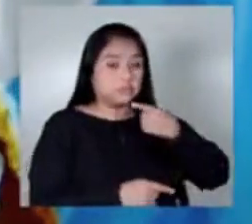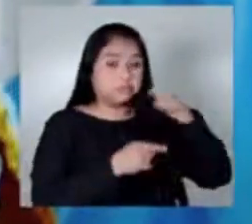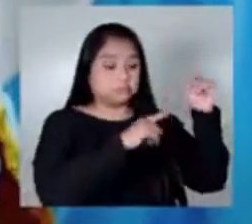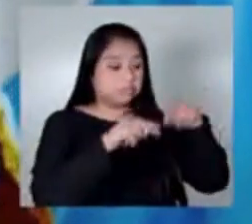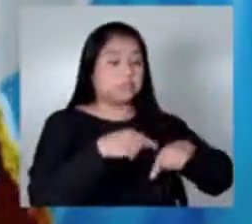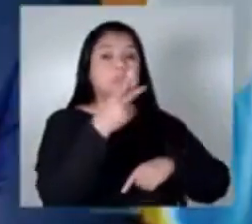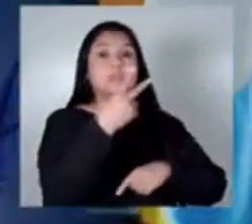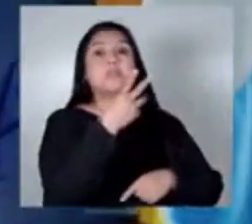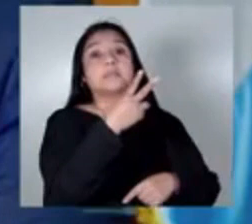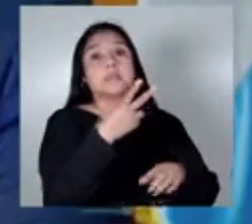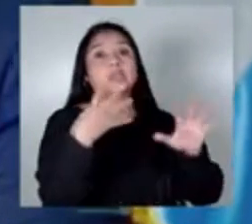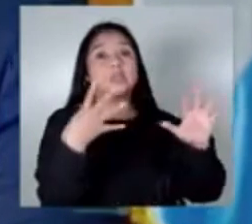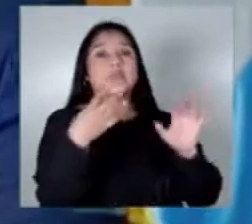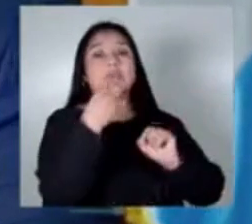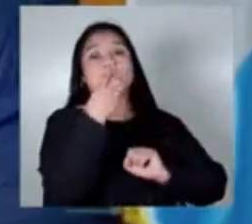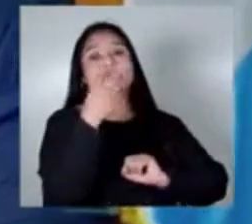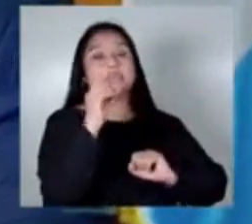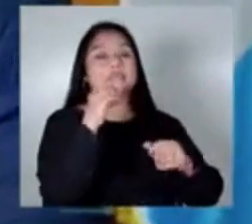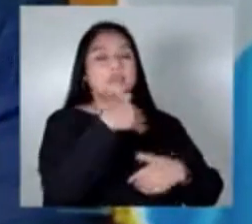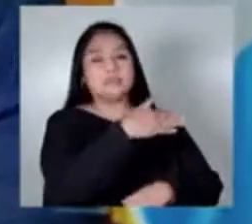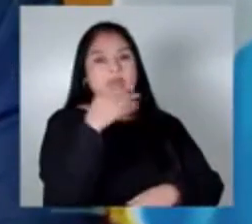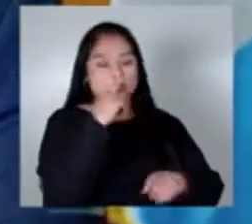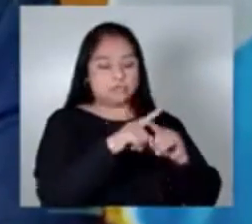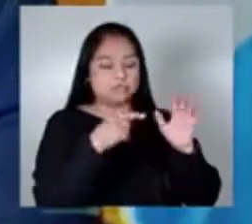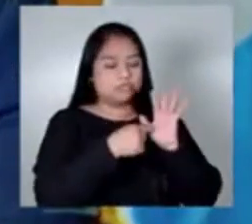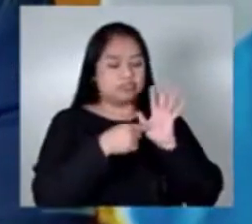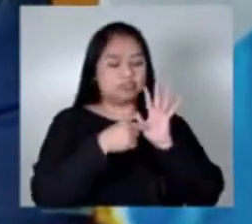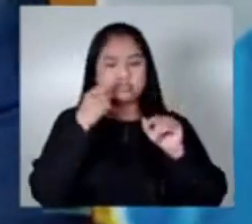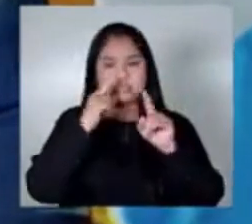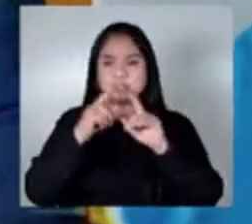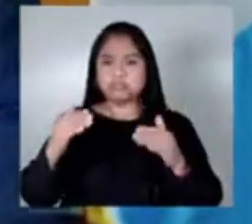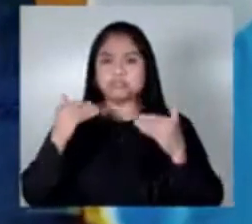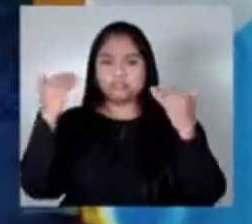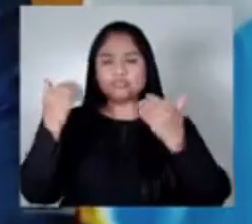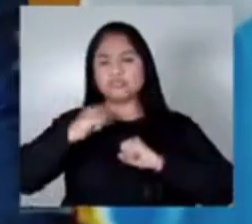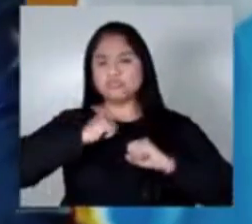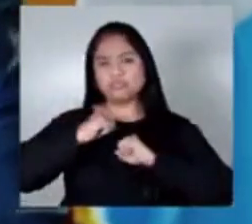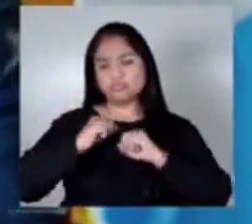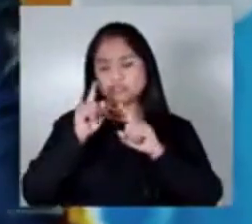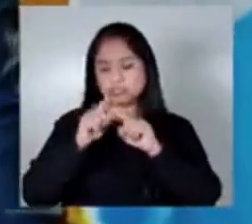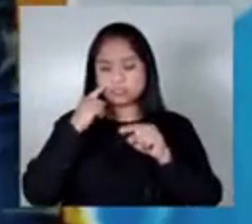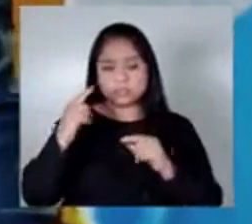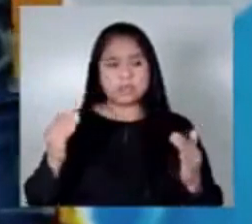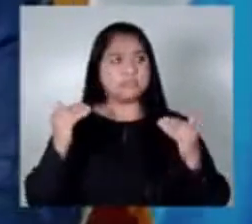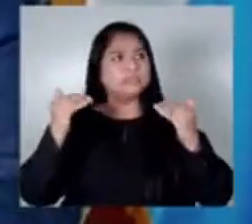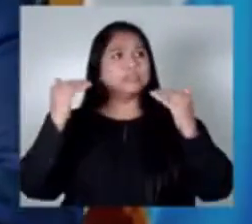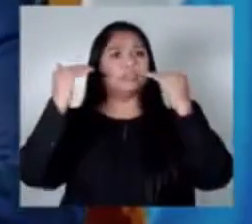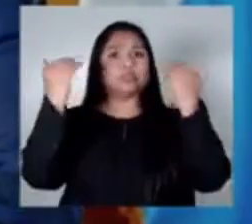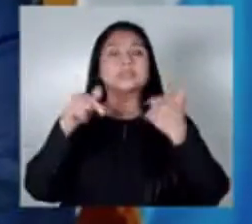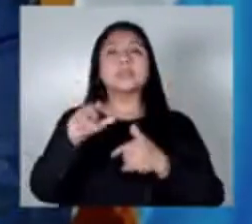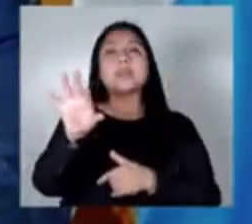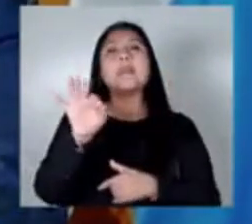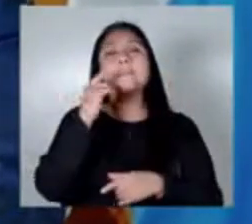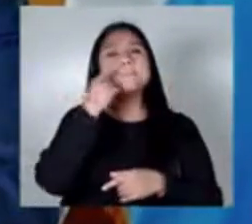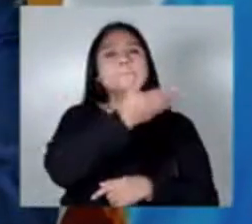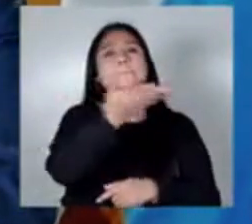marzo delineó el plan de Guatemala para atraer inversión privada, para mostrar el crecimiento económico que tenemos en nuestro país. ¿Qué le parece